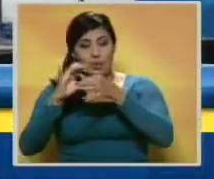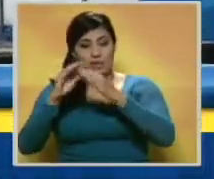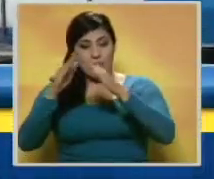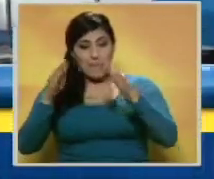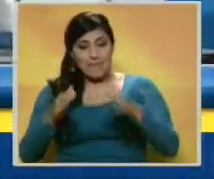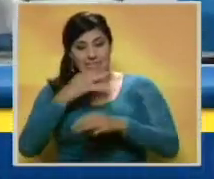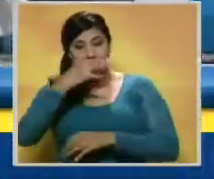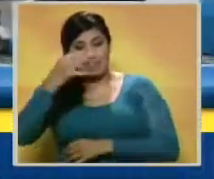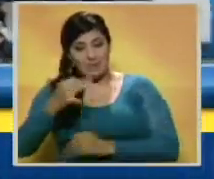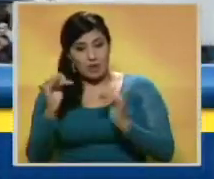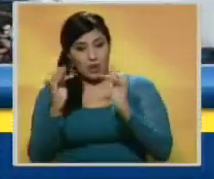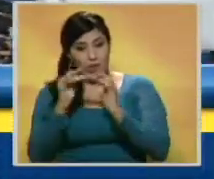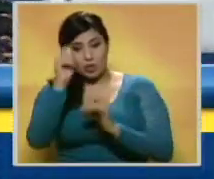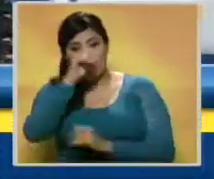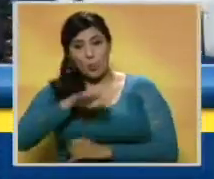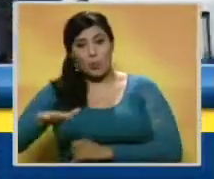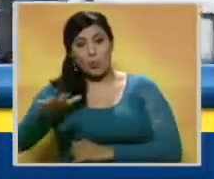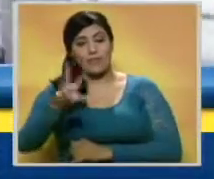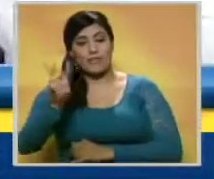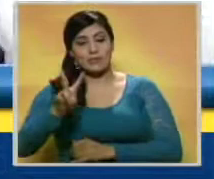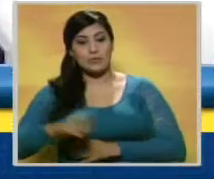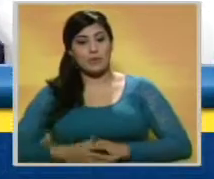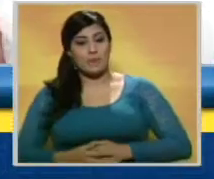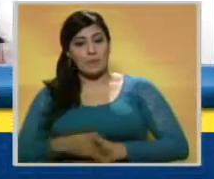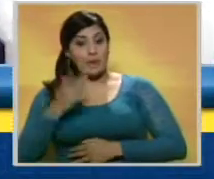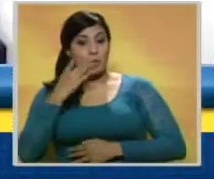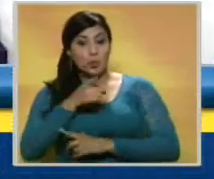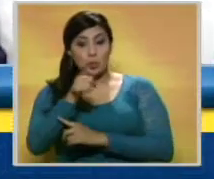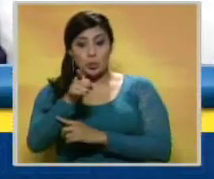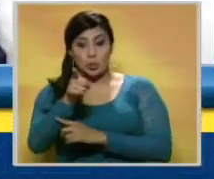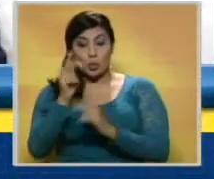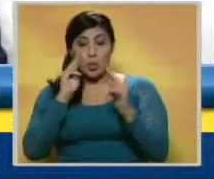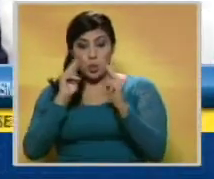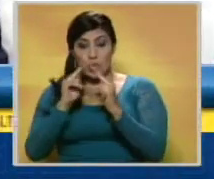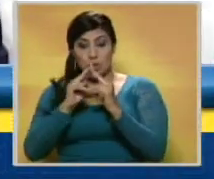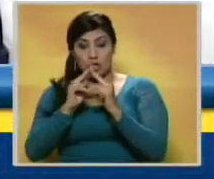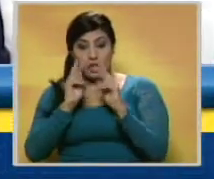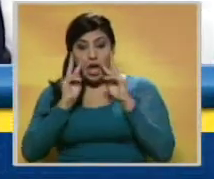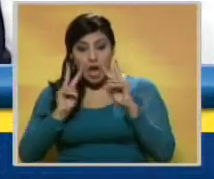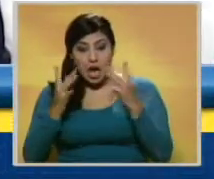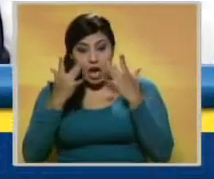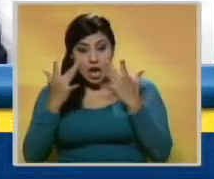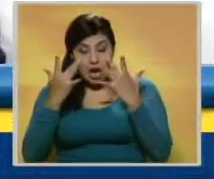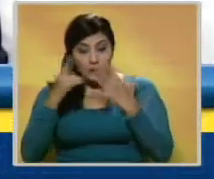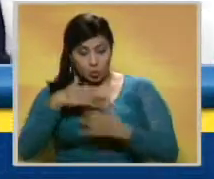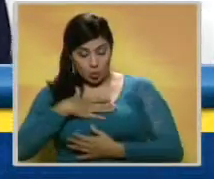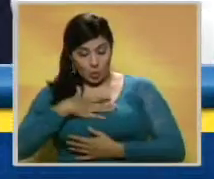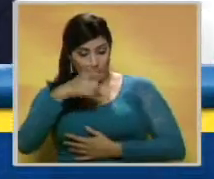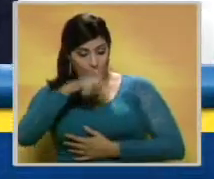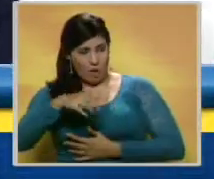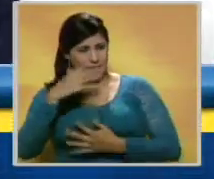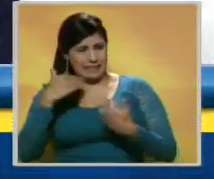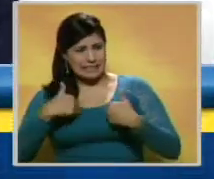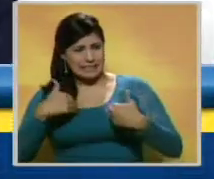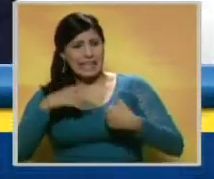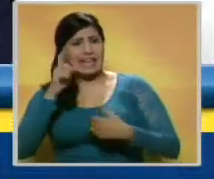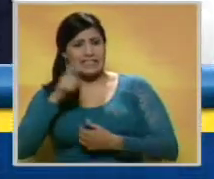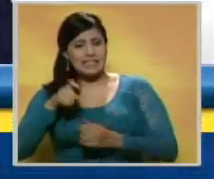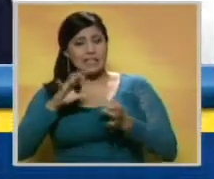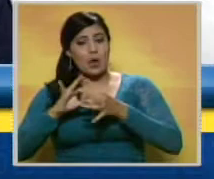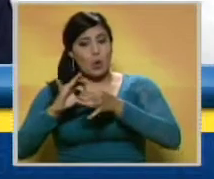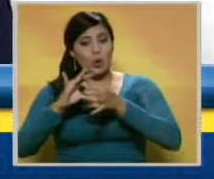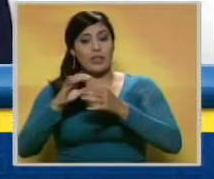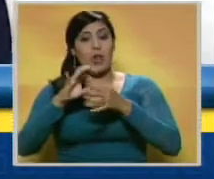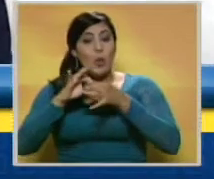con la realidad del pueblo venezolano. Cuando tú conoces lo que vive el pueblo, porque eres pueblo, tú sabes que el pueblo quiere unidad.